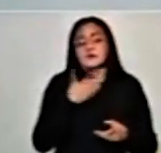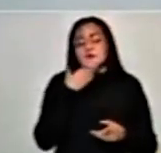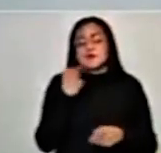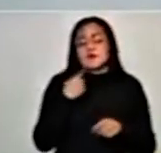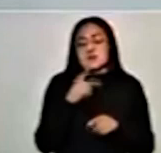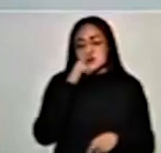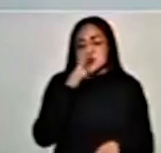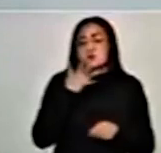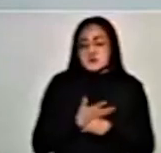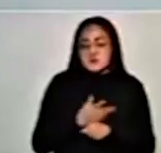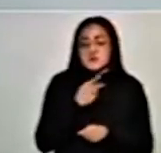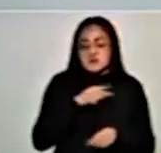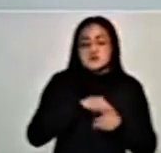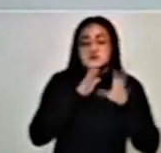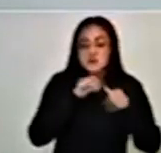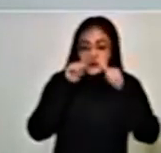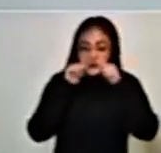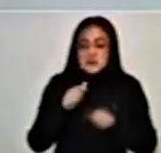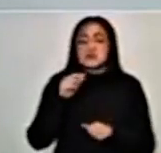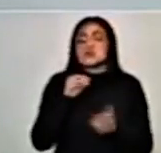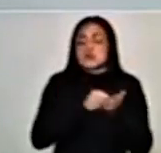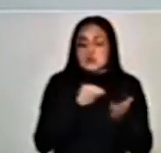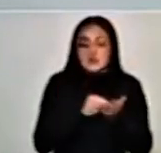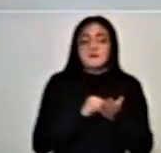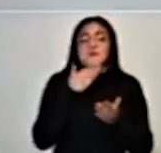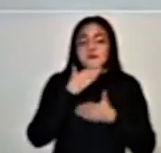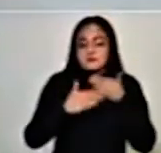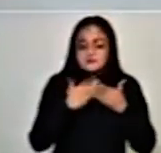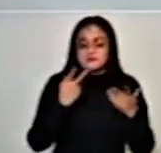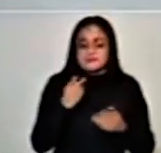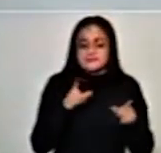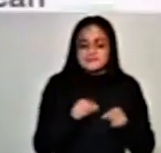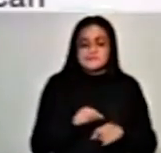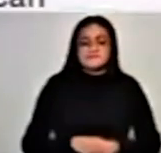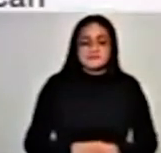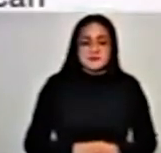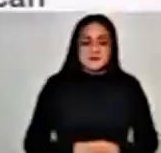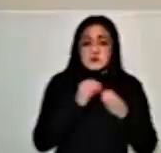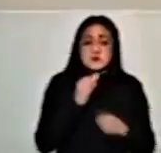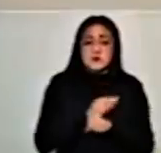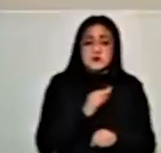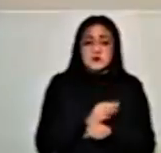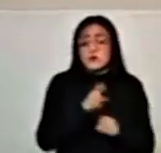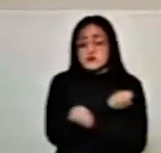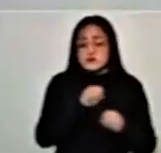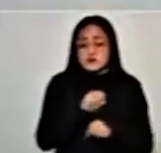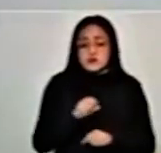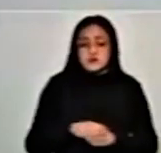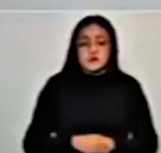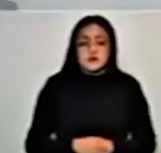bajo supervisión médica. Y continúa con buena evolución. ¿Es cuánto, gobernador? A ver, doctor, ¿cuánto?